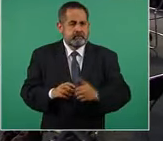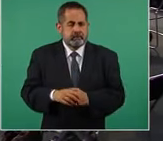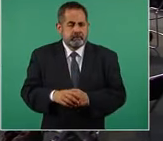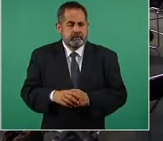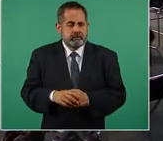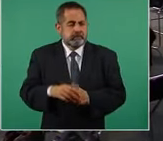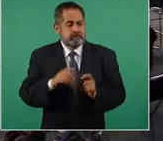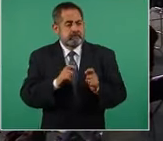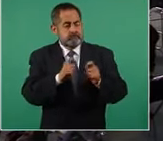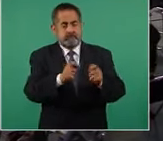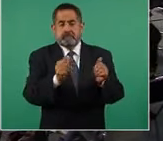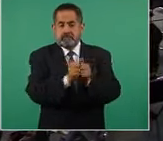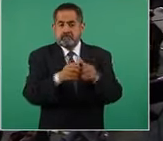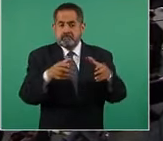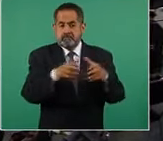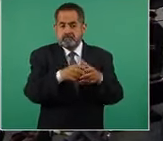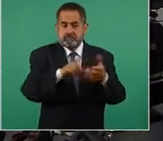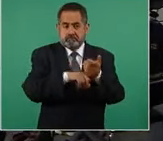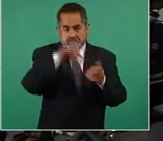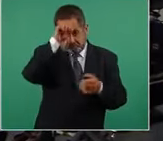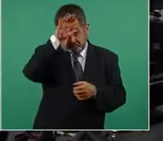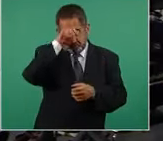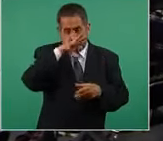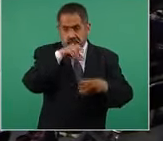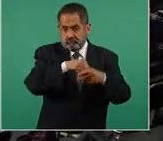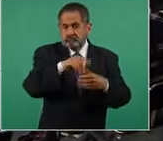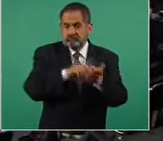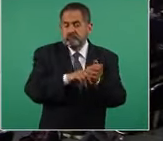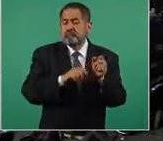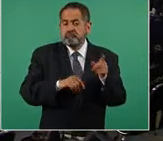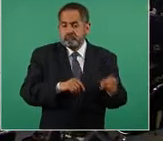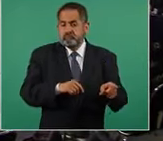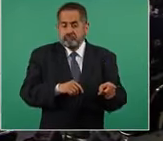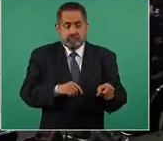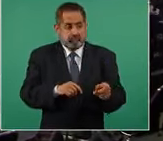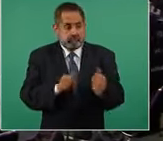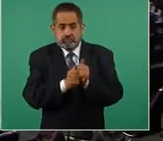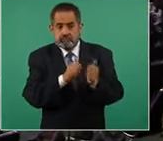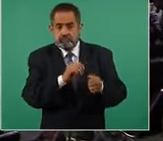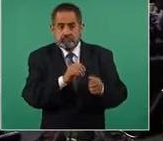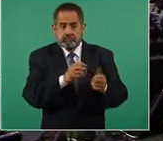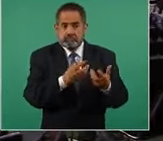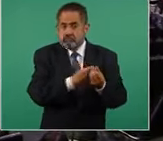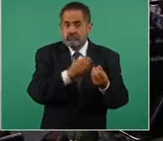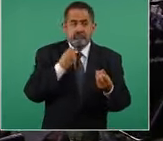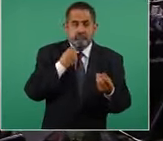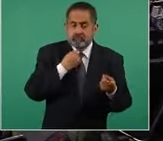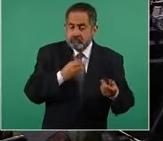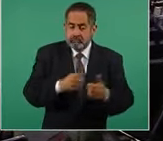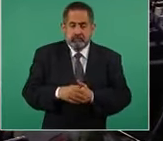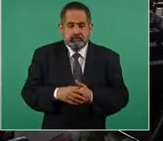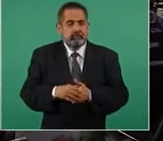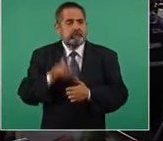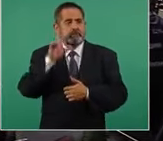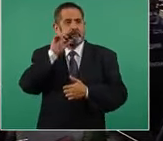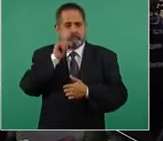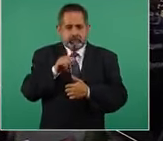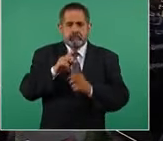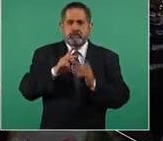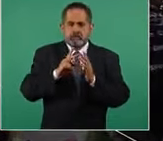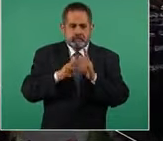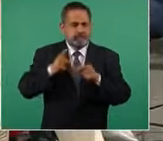Ya lo está con los empresarios, con la empresa minera. Ellos mañana se van a